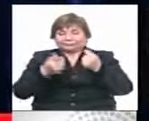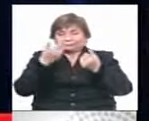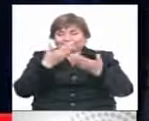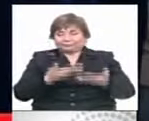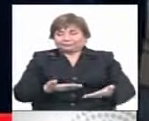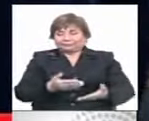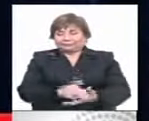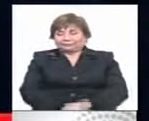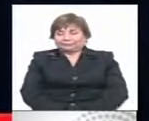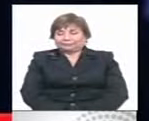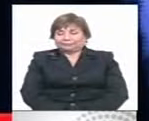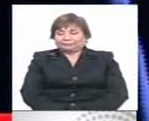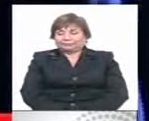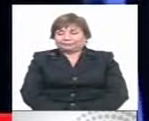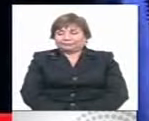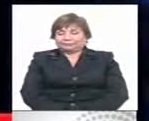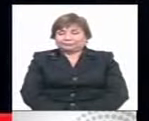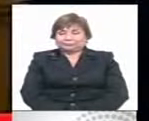Raquel.